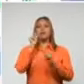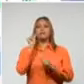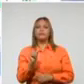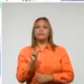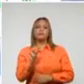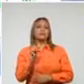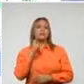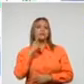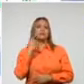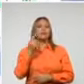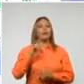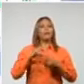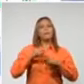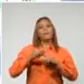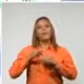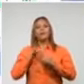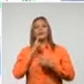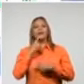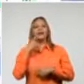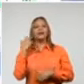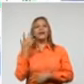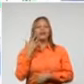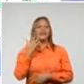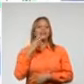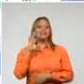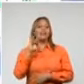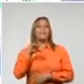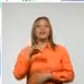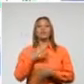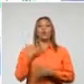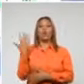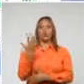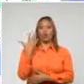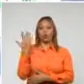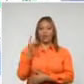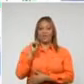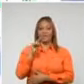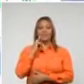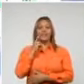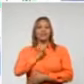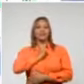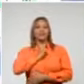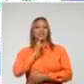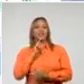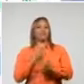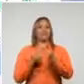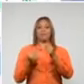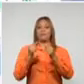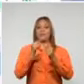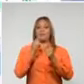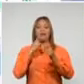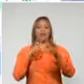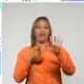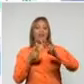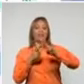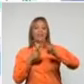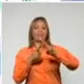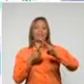broma decían, Rubiera quiere ocupar protagonismo en la pantalla en detrimento del doctor Durán. Hay bromas que